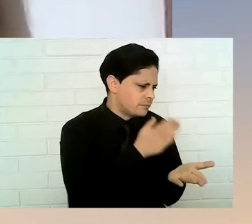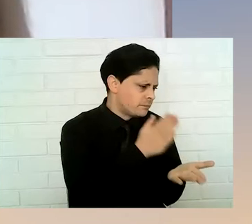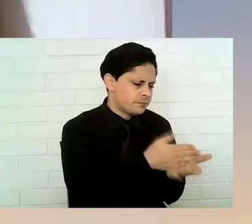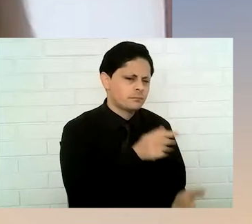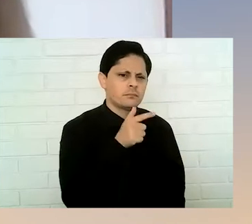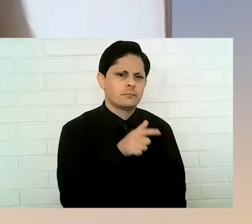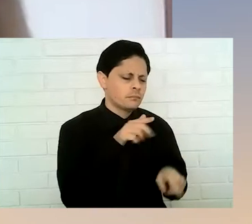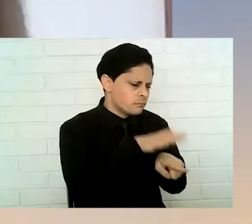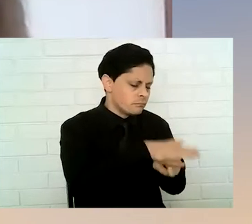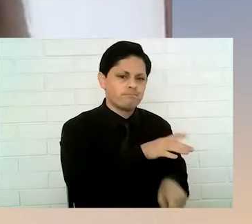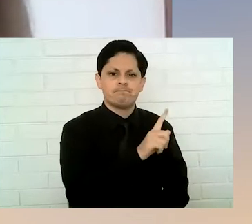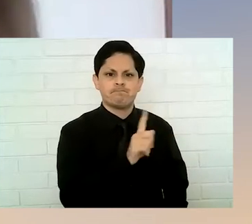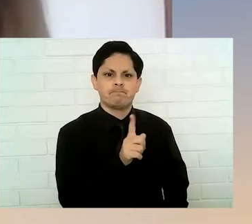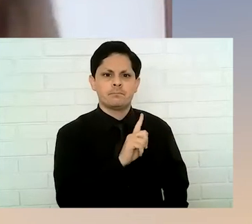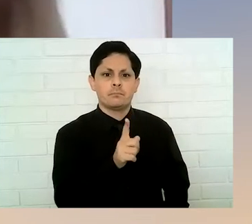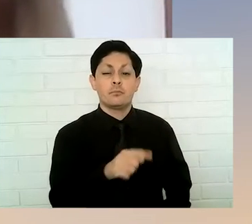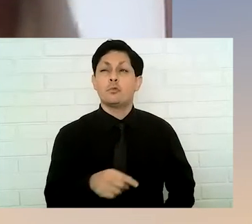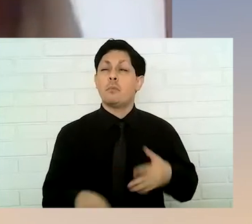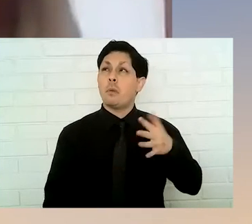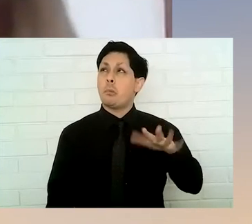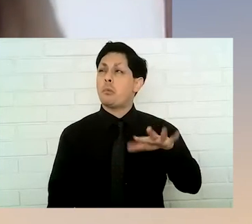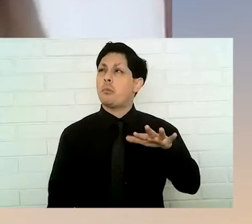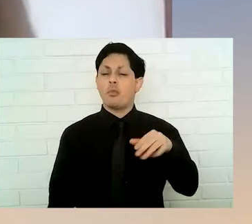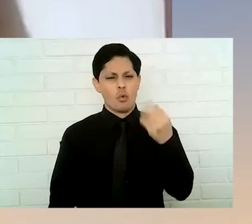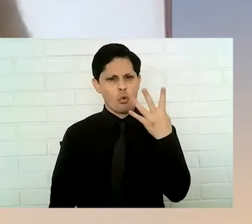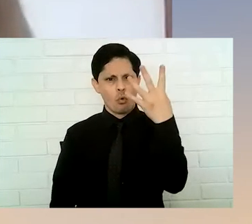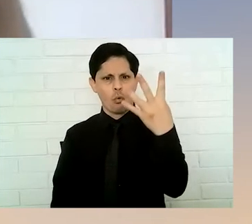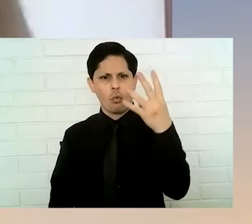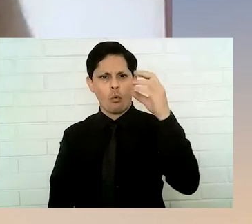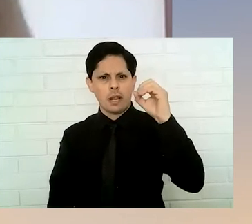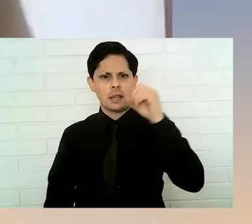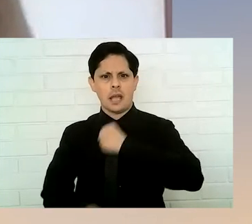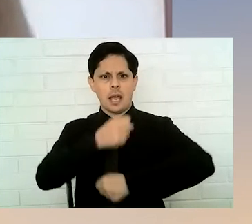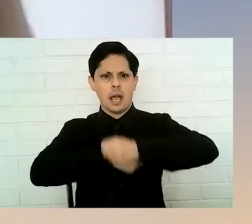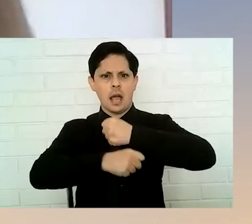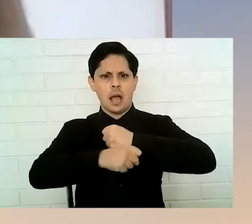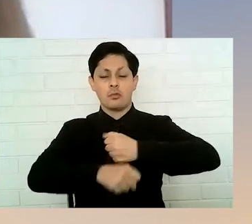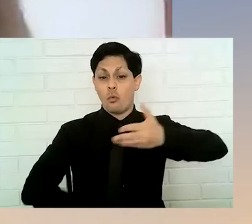recuerdo estoy hablando de hace casi 40 años atrás, las